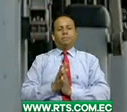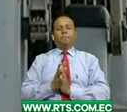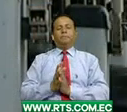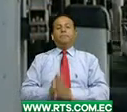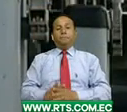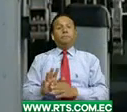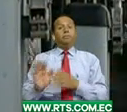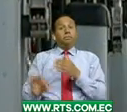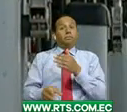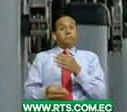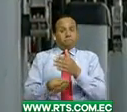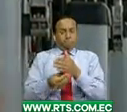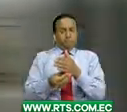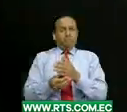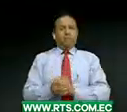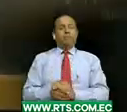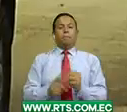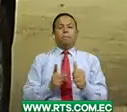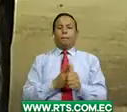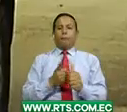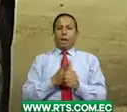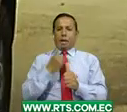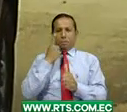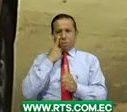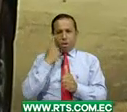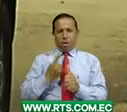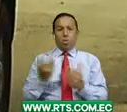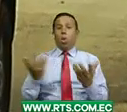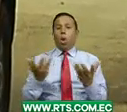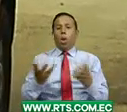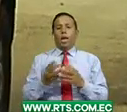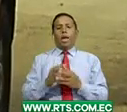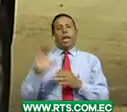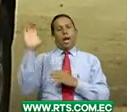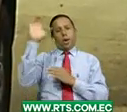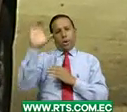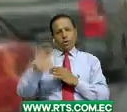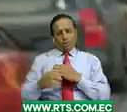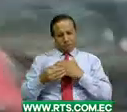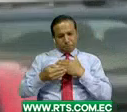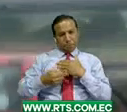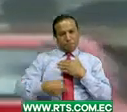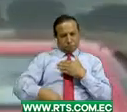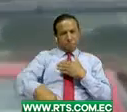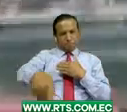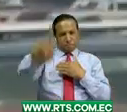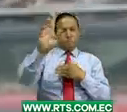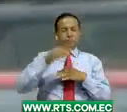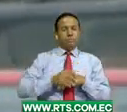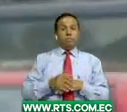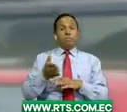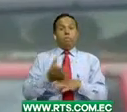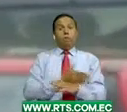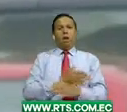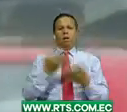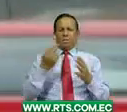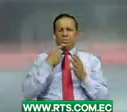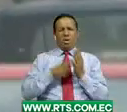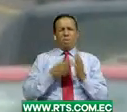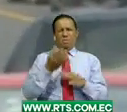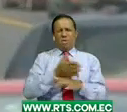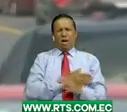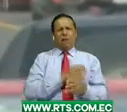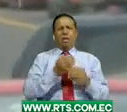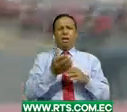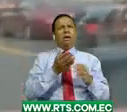Se implementan las primeras medidas en el peaje de la vía a la costa. Y es que después de que diversas imágenes en la ruta dejaran en